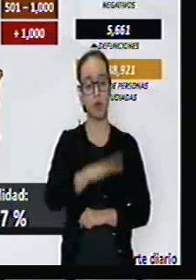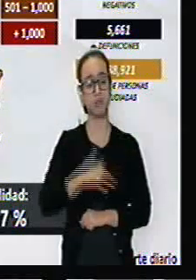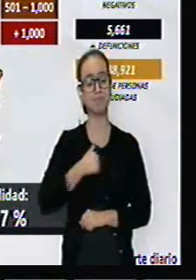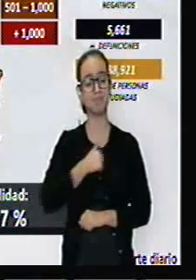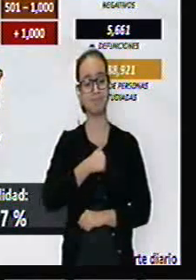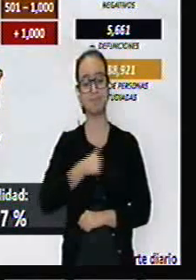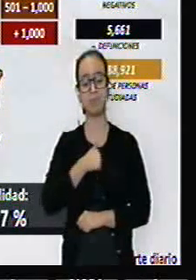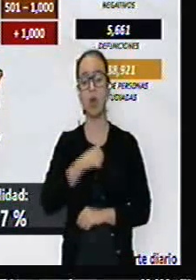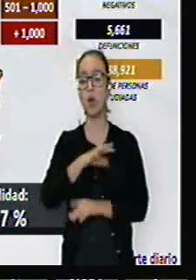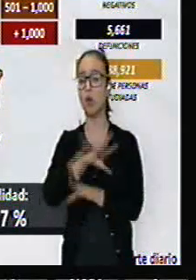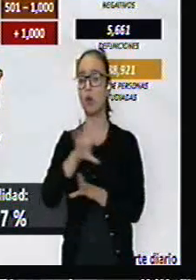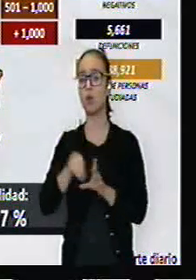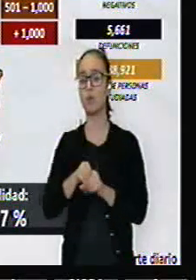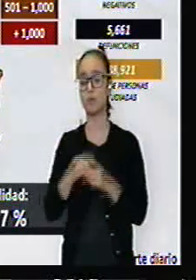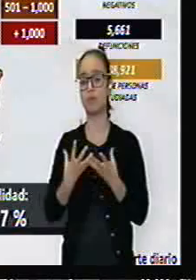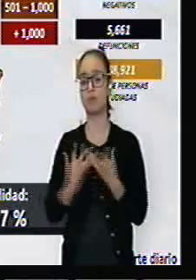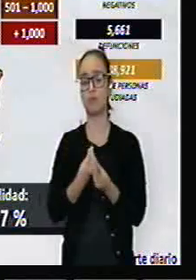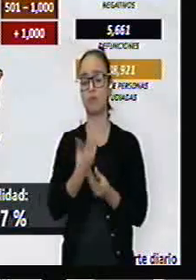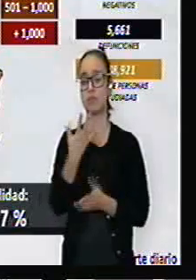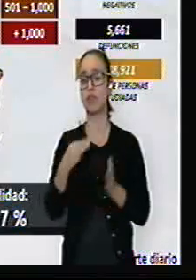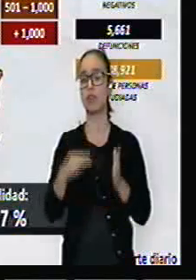y tenemos un total de